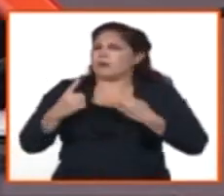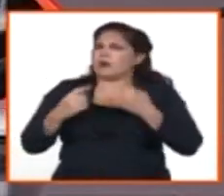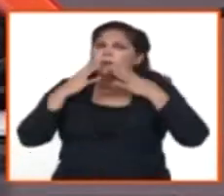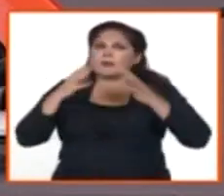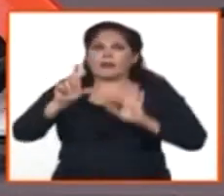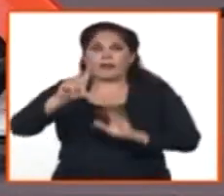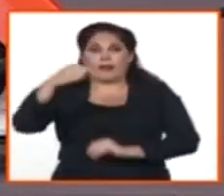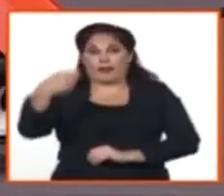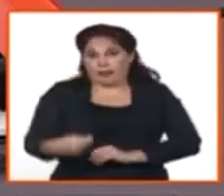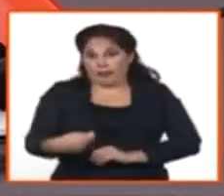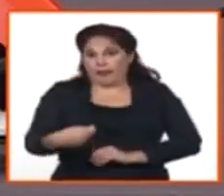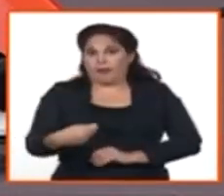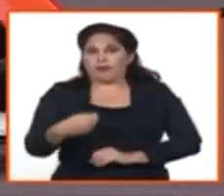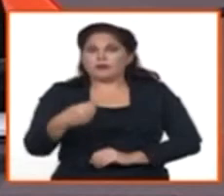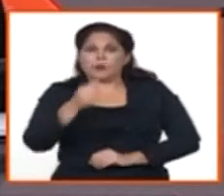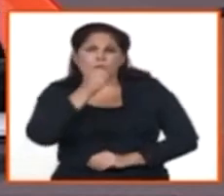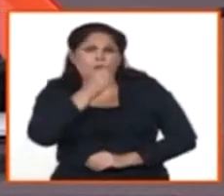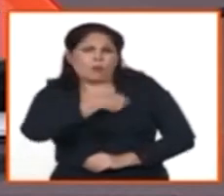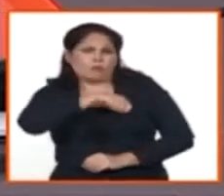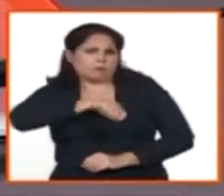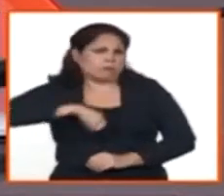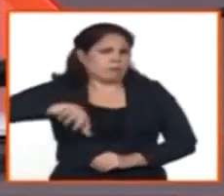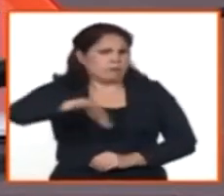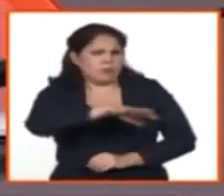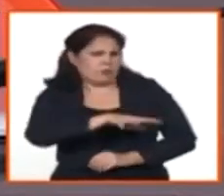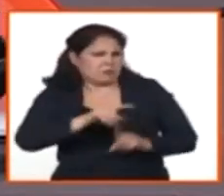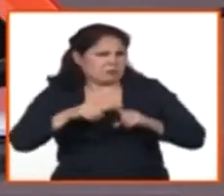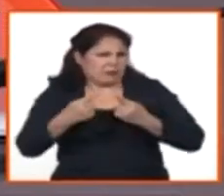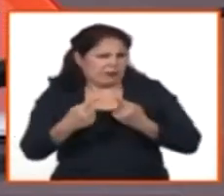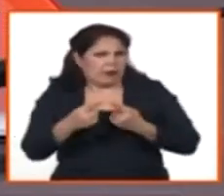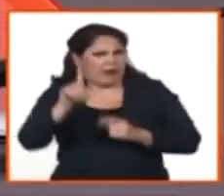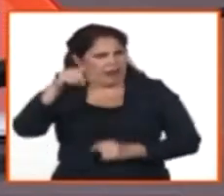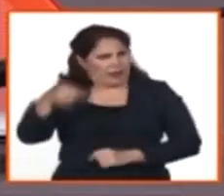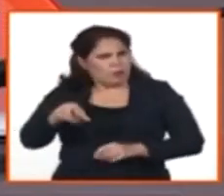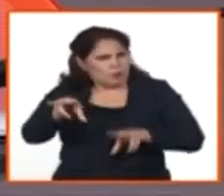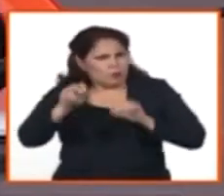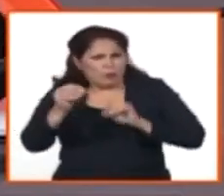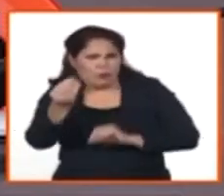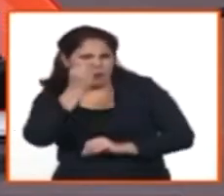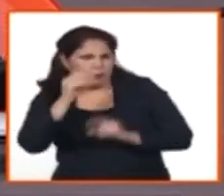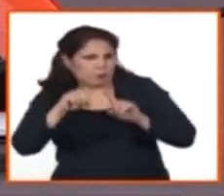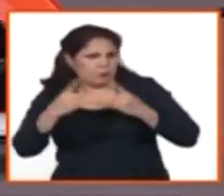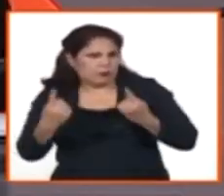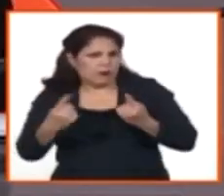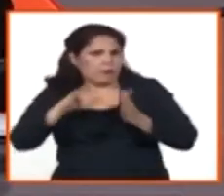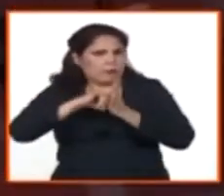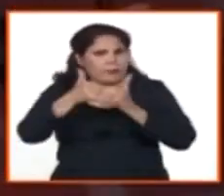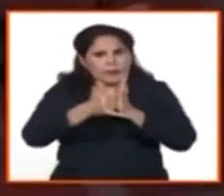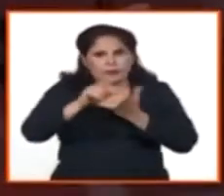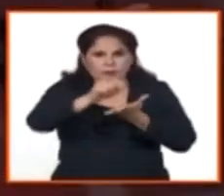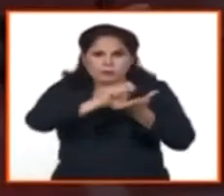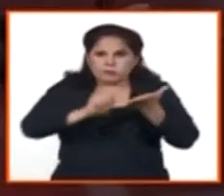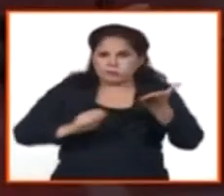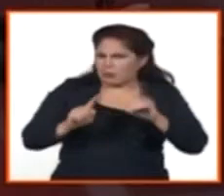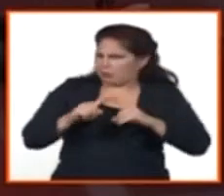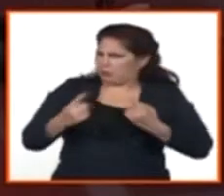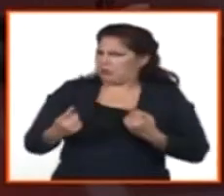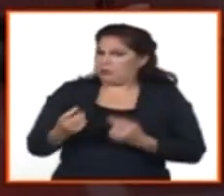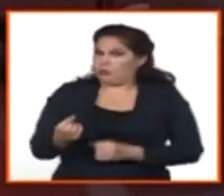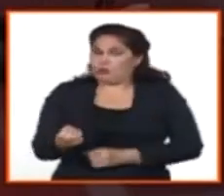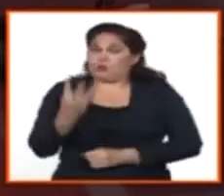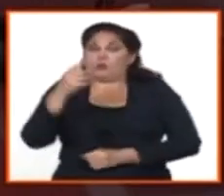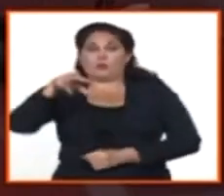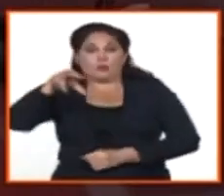pues las inquietudes, los preceptos que llevaron a conformar este proyecto de ley? Sobre eso me gustaría que